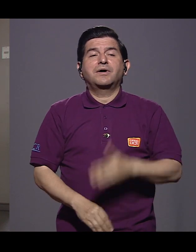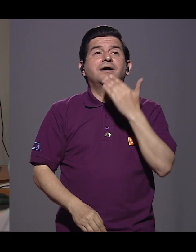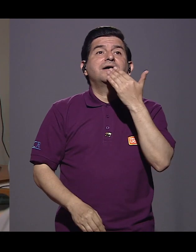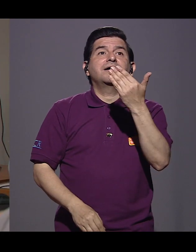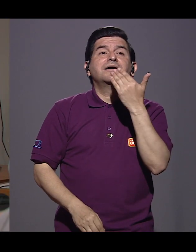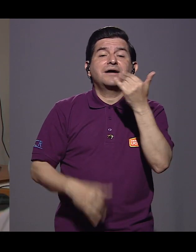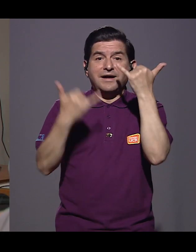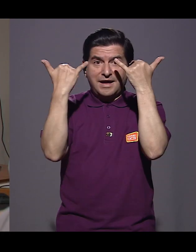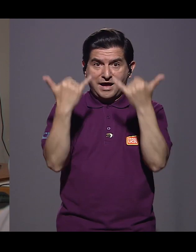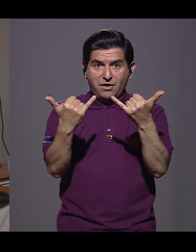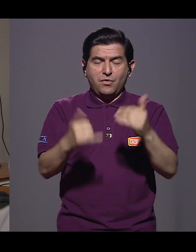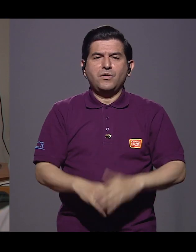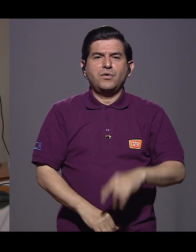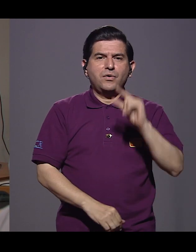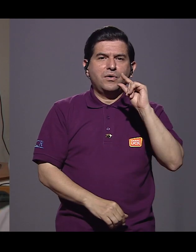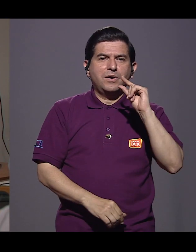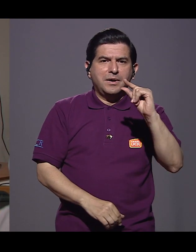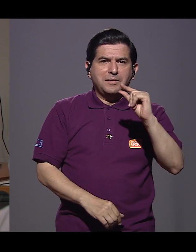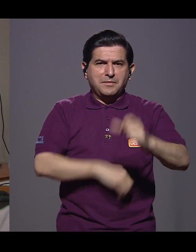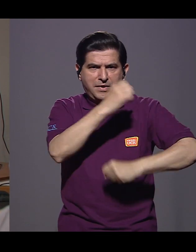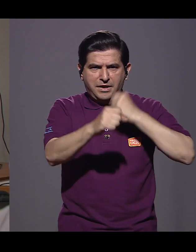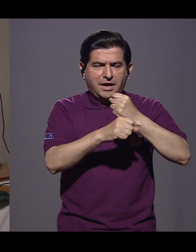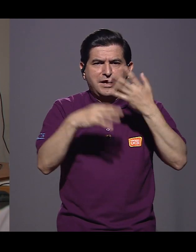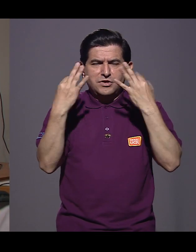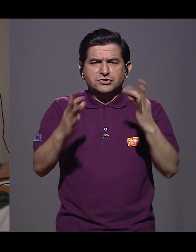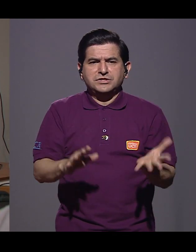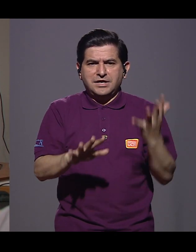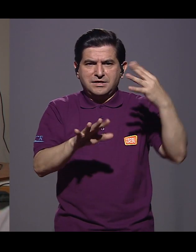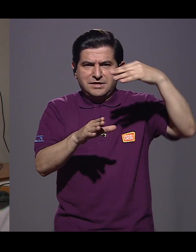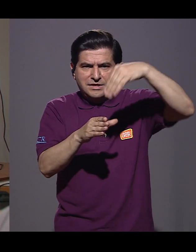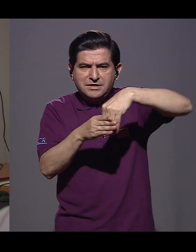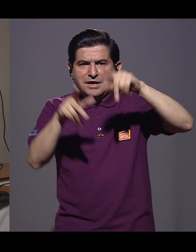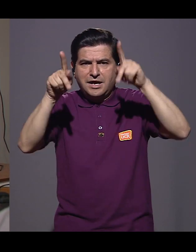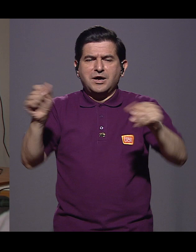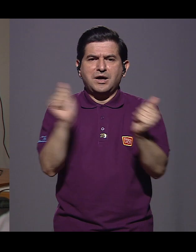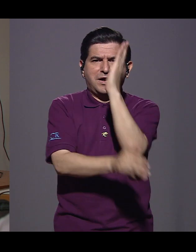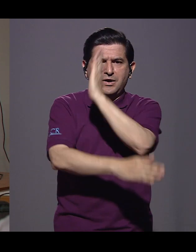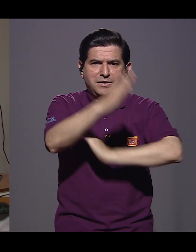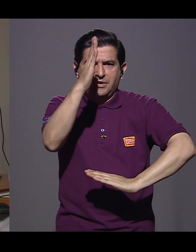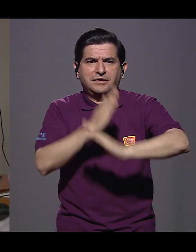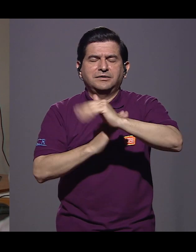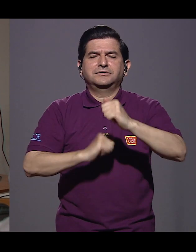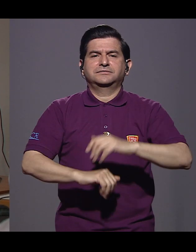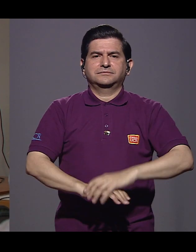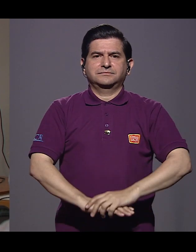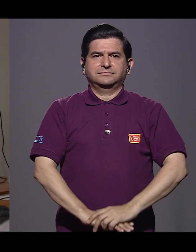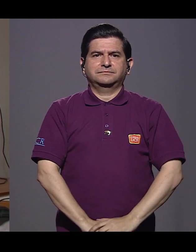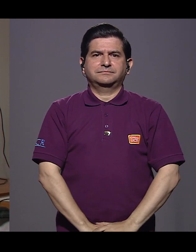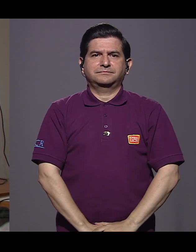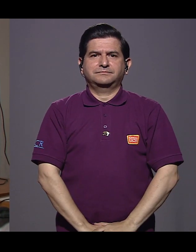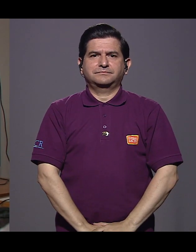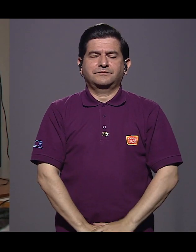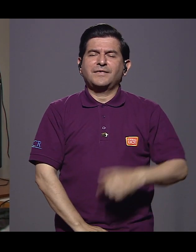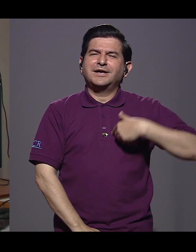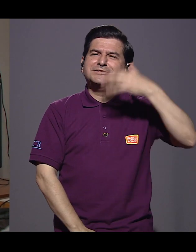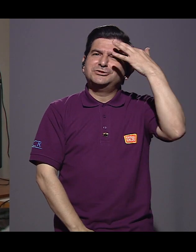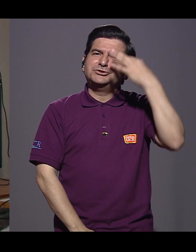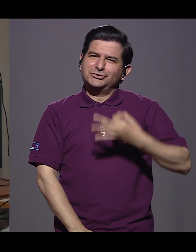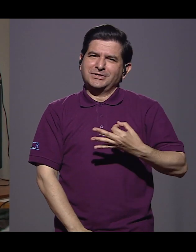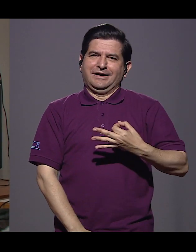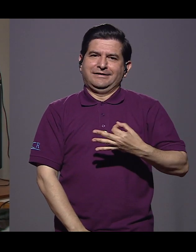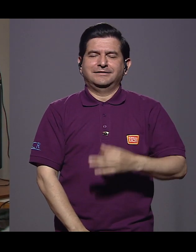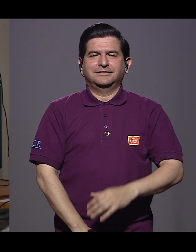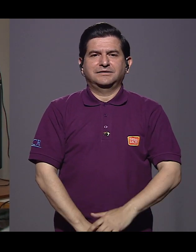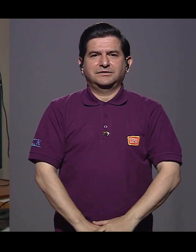posible gracias a que ahora, desde una pequeña edad, se procura integrar a las personas con discapacidad. Creo